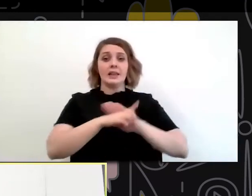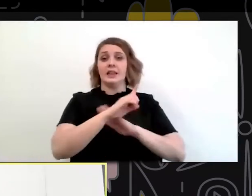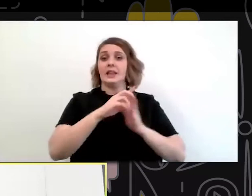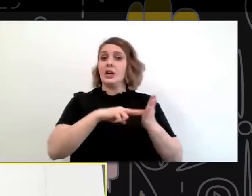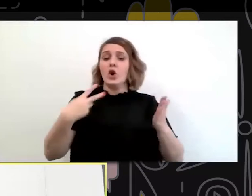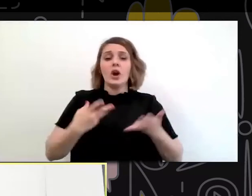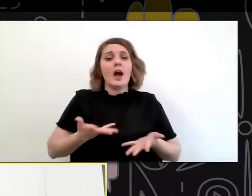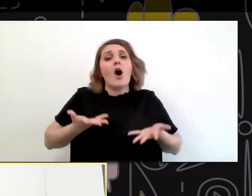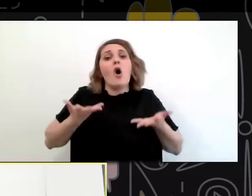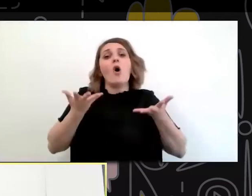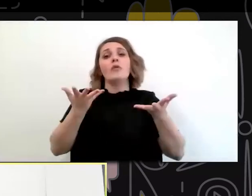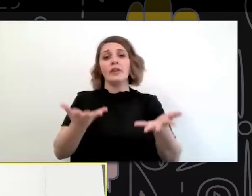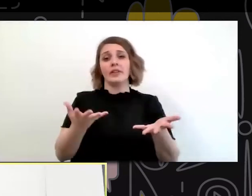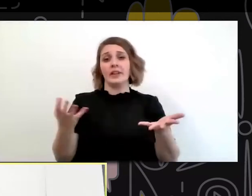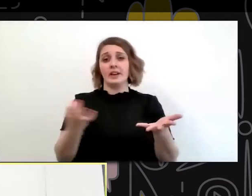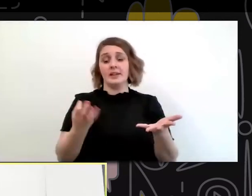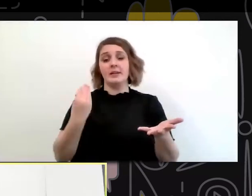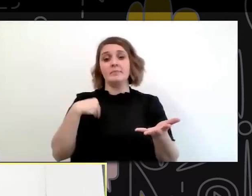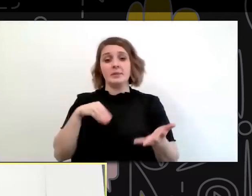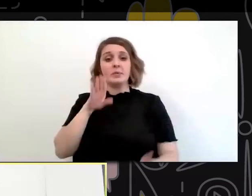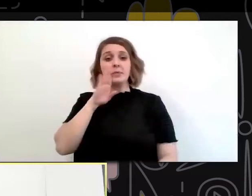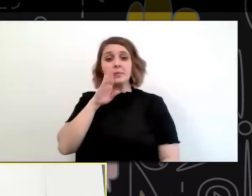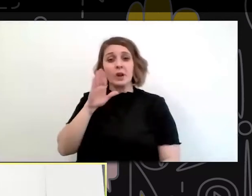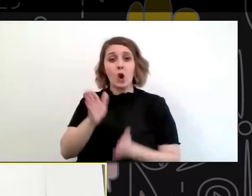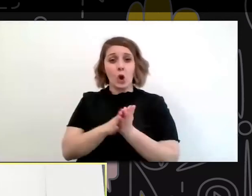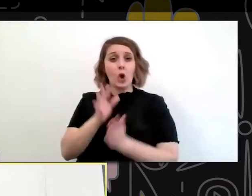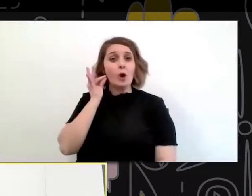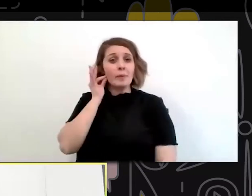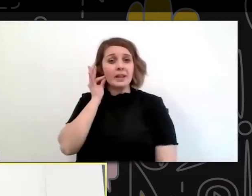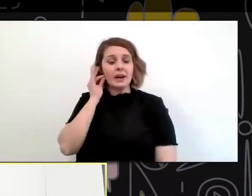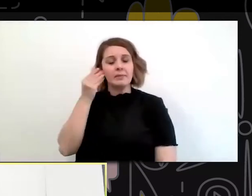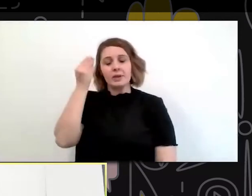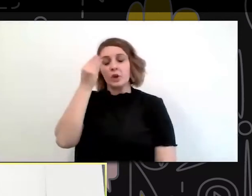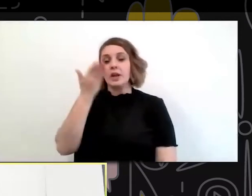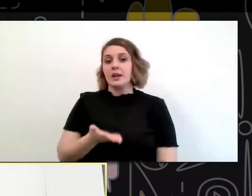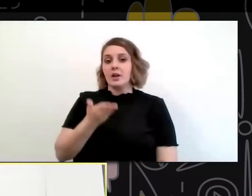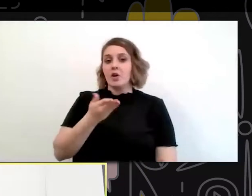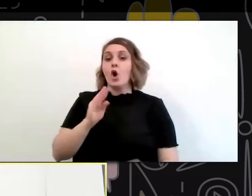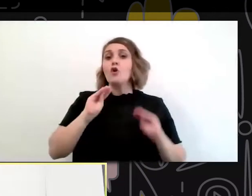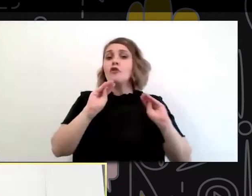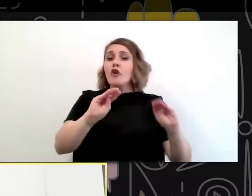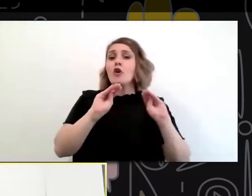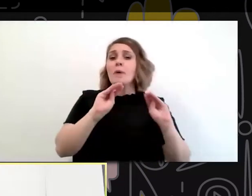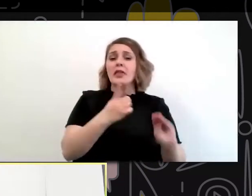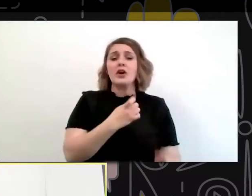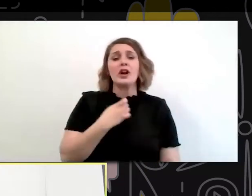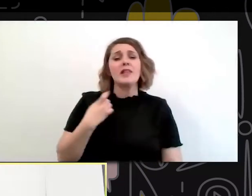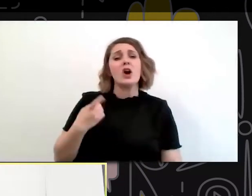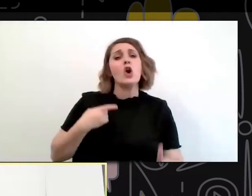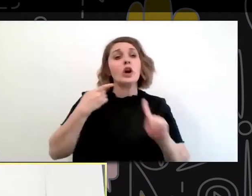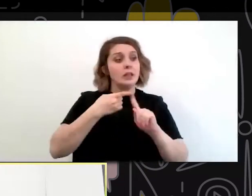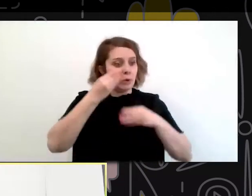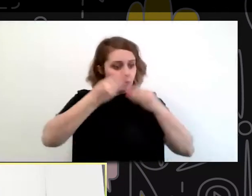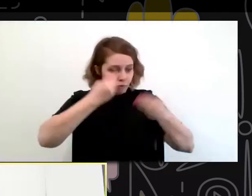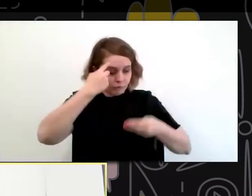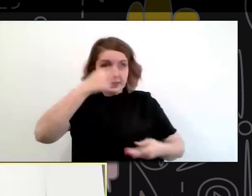por supuesto, algo que ha dicho antes la compañera, que considero muy importante, es la formación necesaria para saber utilizarlo. Hay